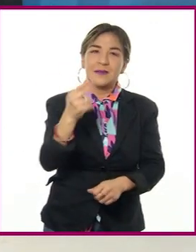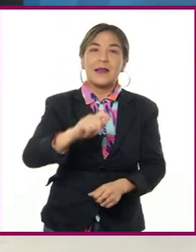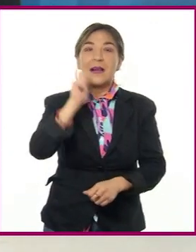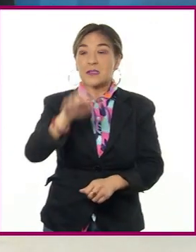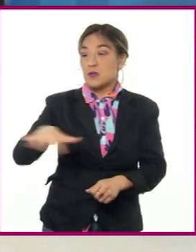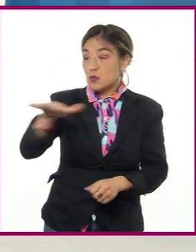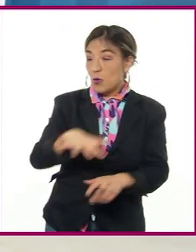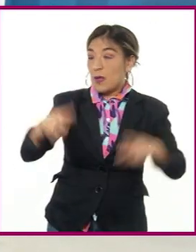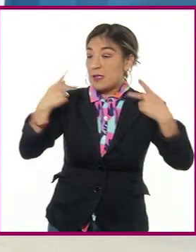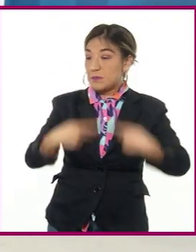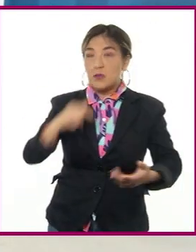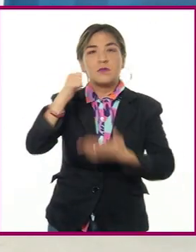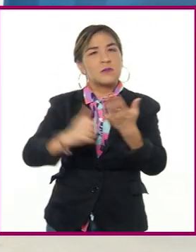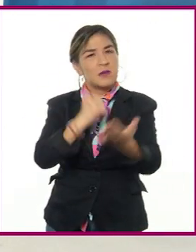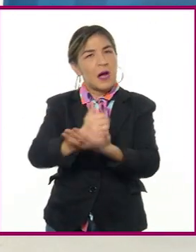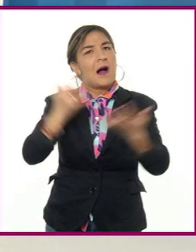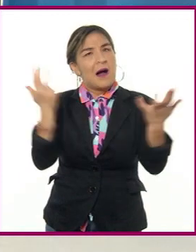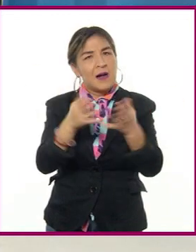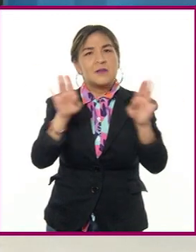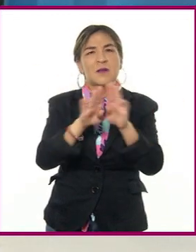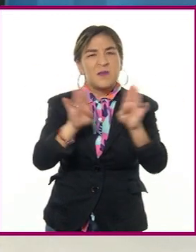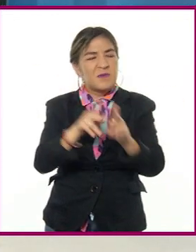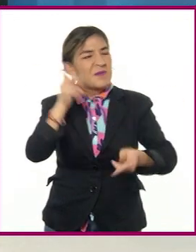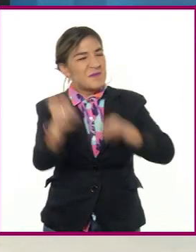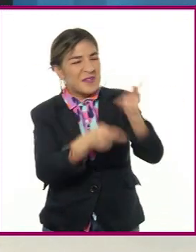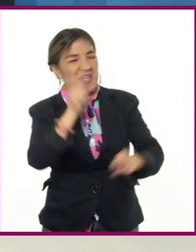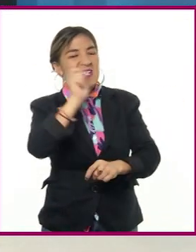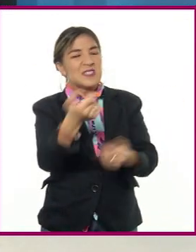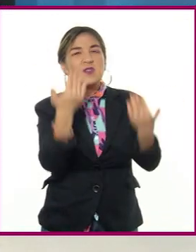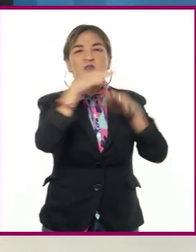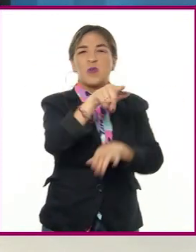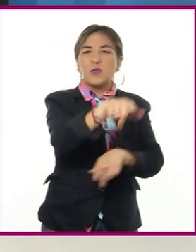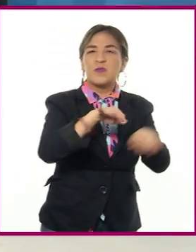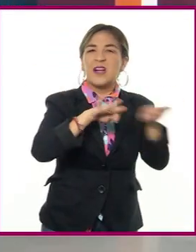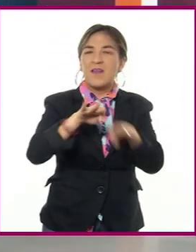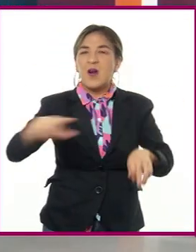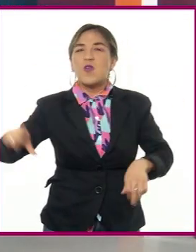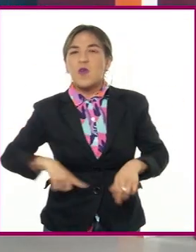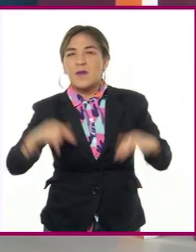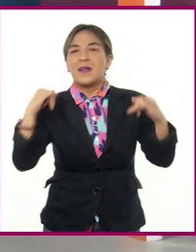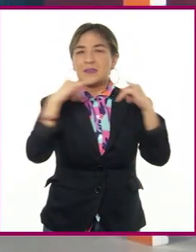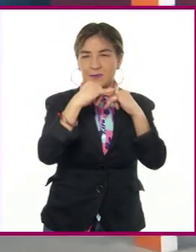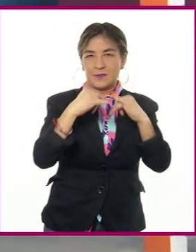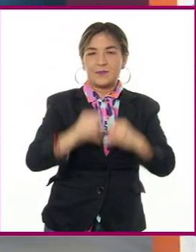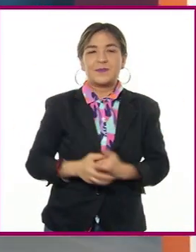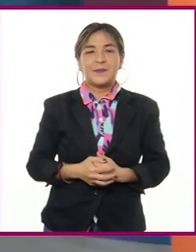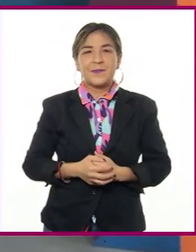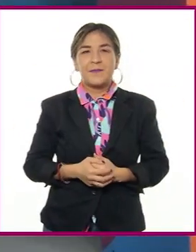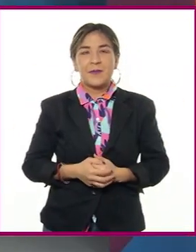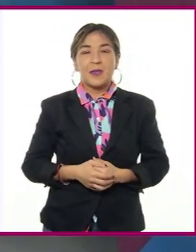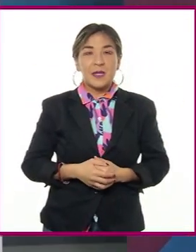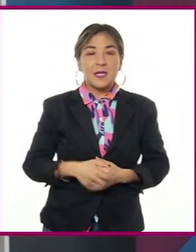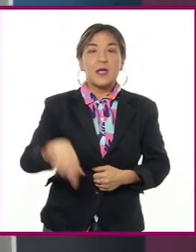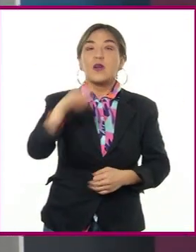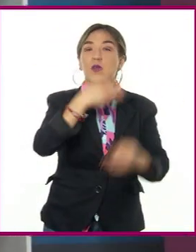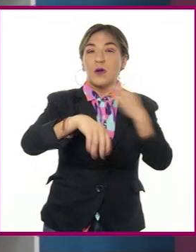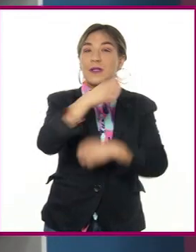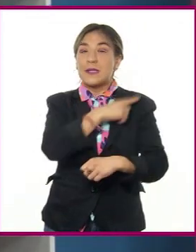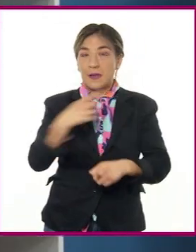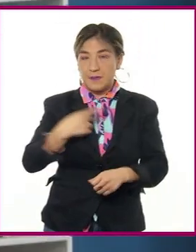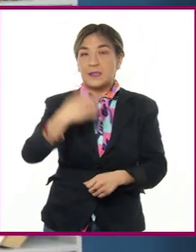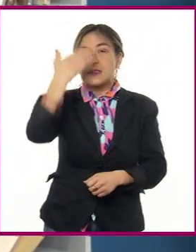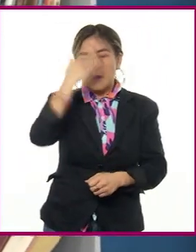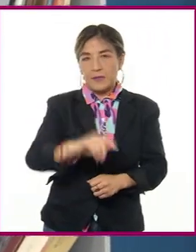la ciudadanía se involucre y conozca sobre la actuación de los mismos. No debemos olvidar que, si